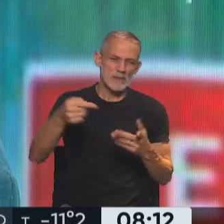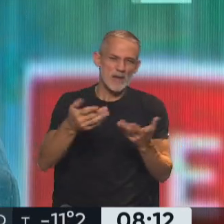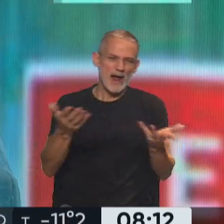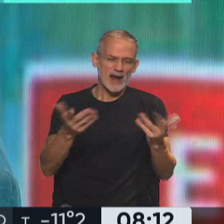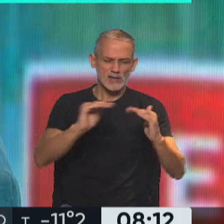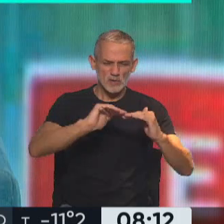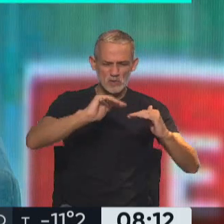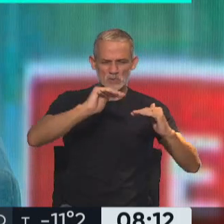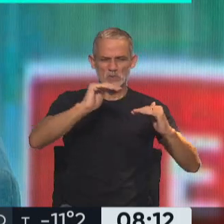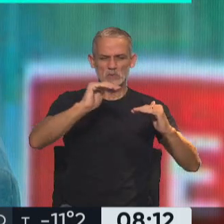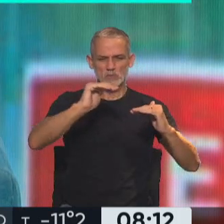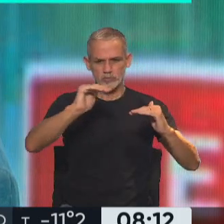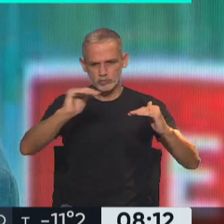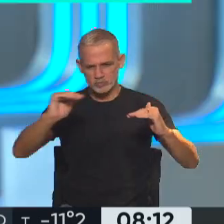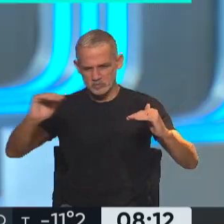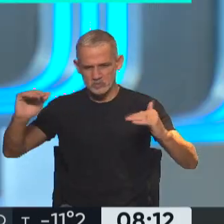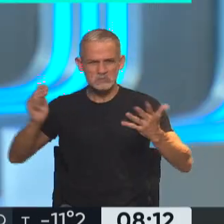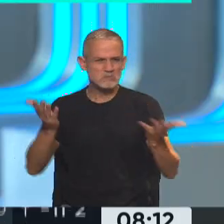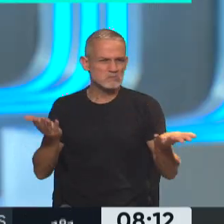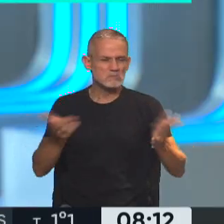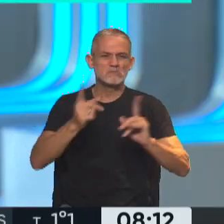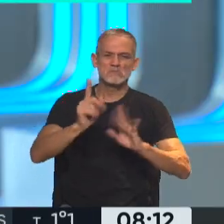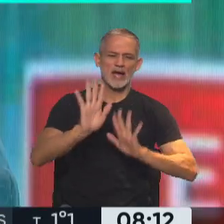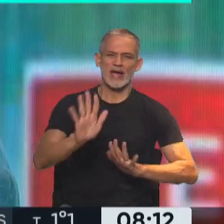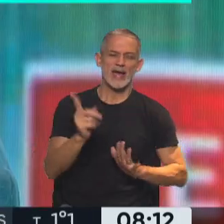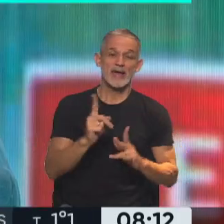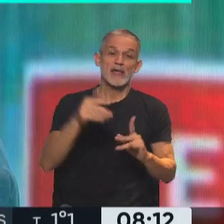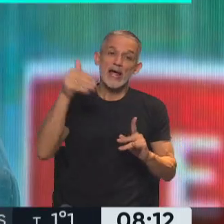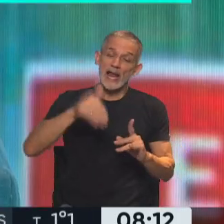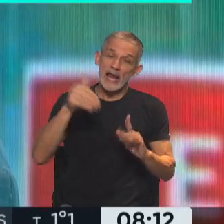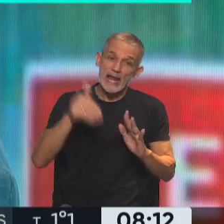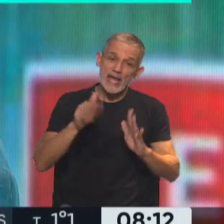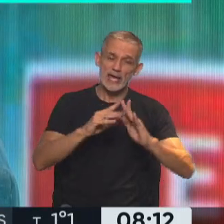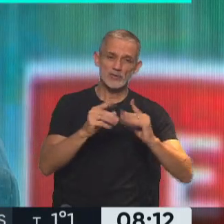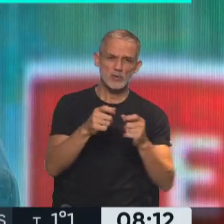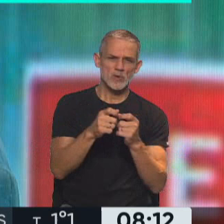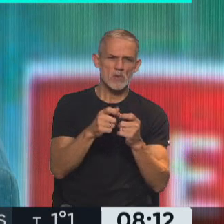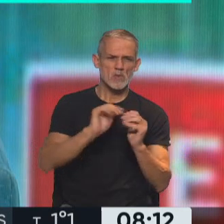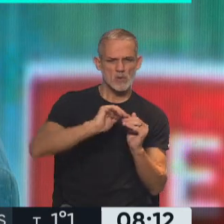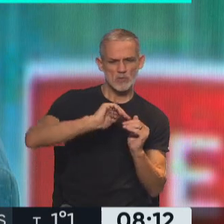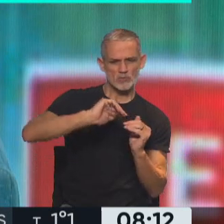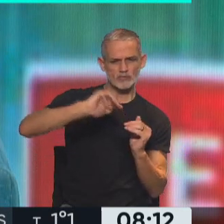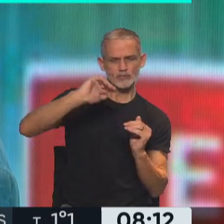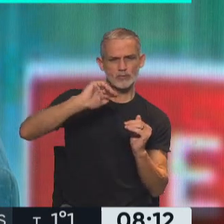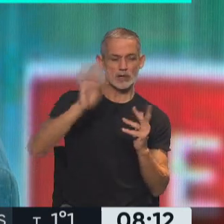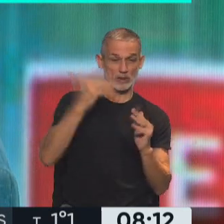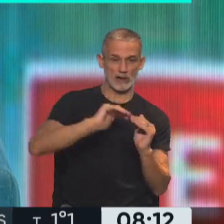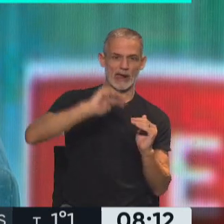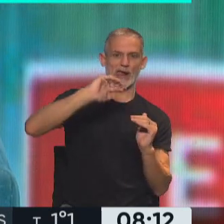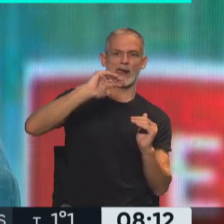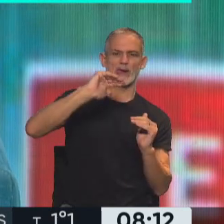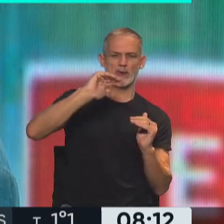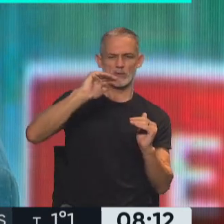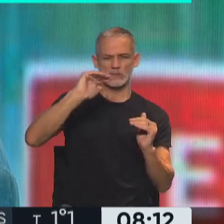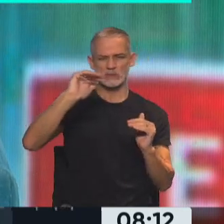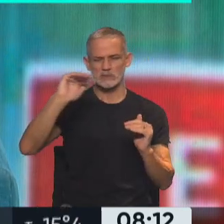del 28% de los casos. ¿Esto qué quiere decir? Que se enlenteció un poco la curva de crecimiento de casos, que quizás esté